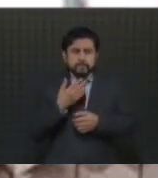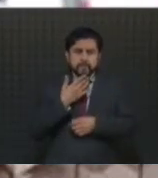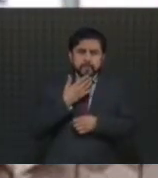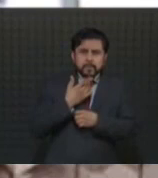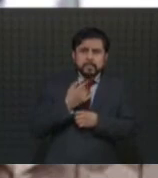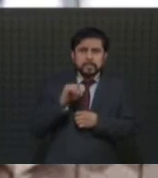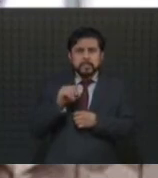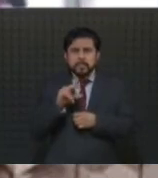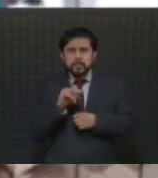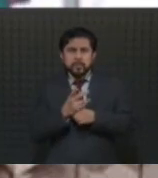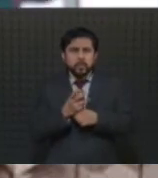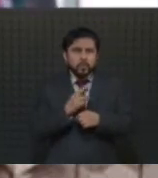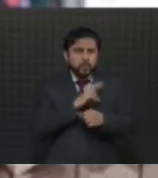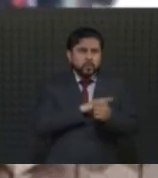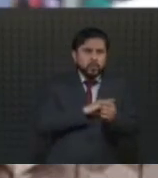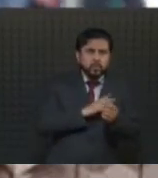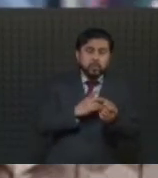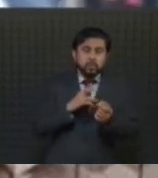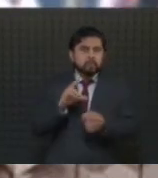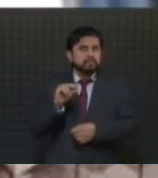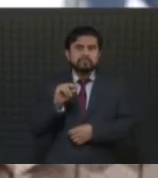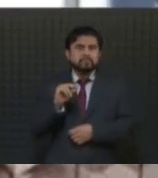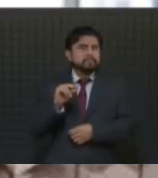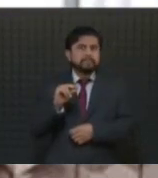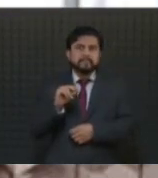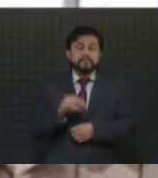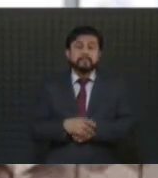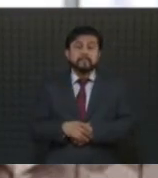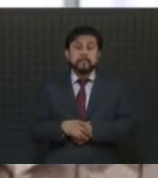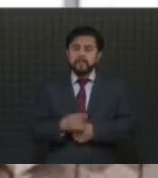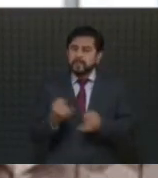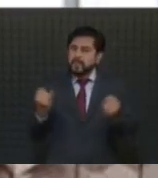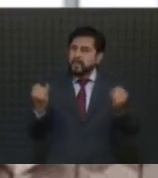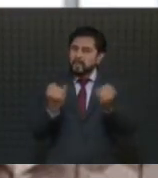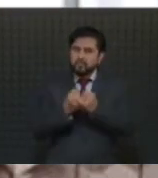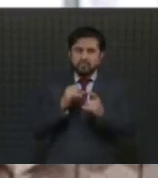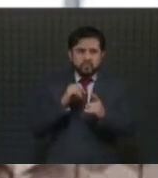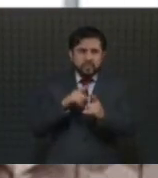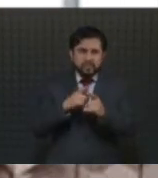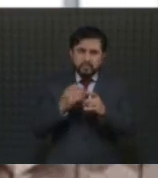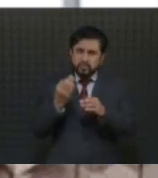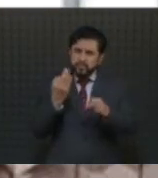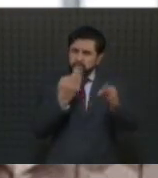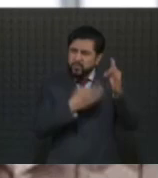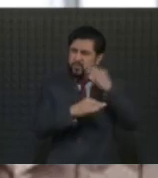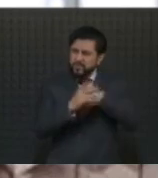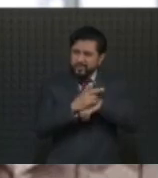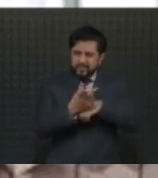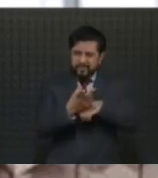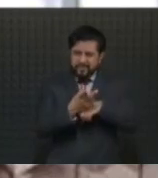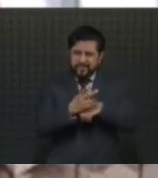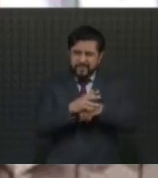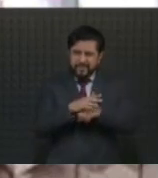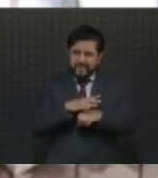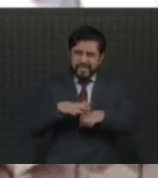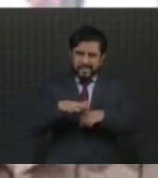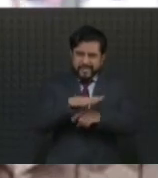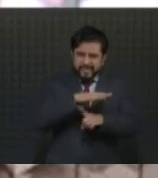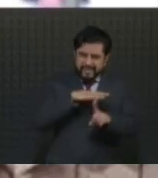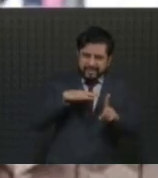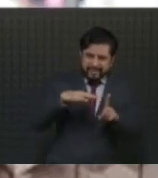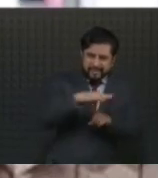valorarse. De igual manera, todo el discurso que se hizo del Seguro Popular, pues tenía que ver con